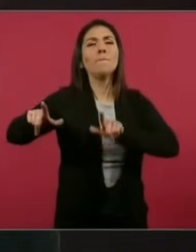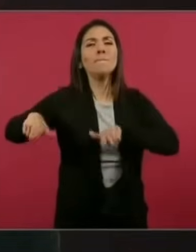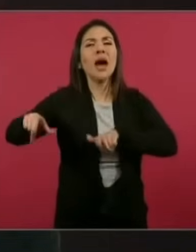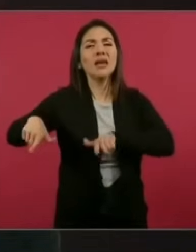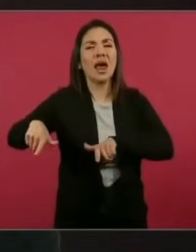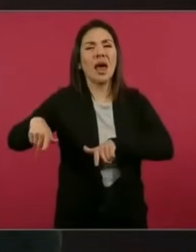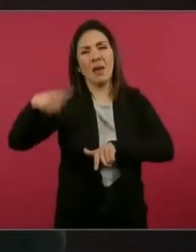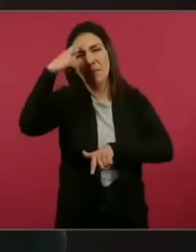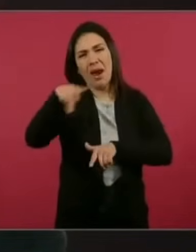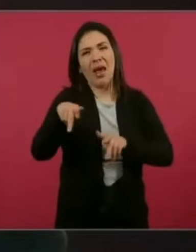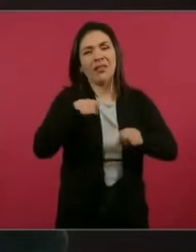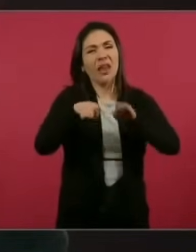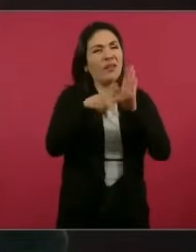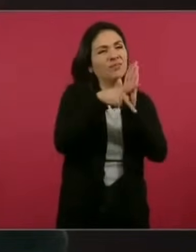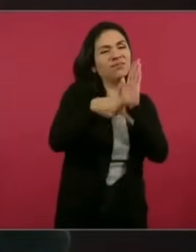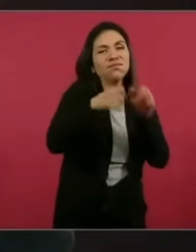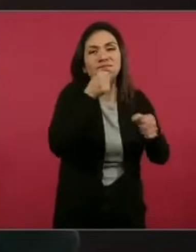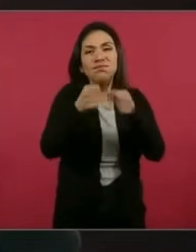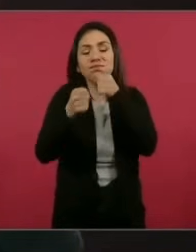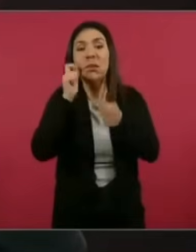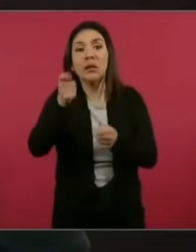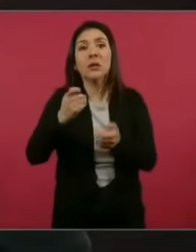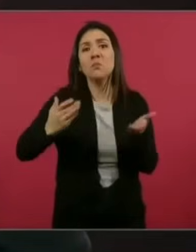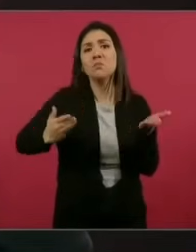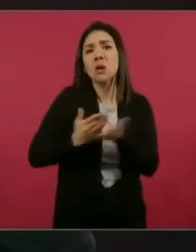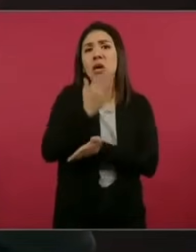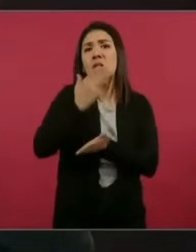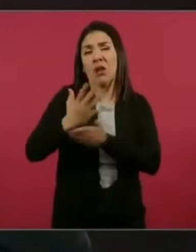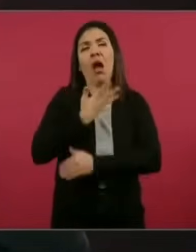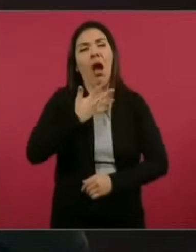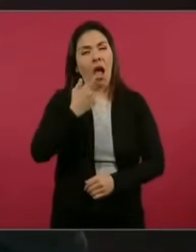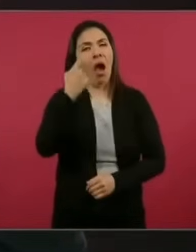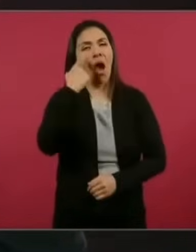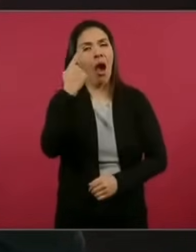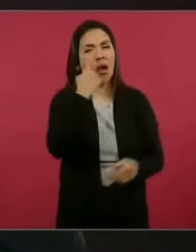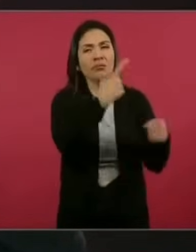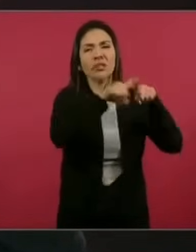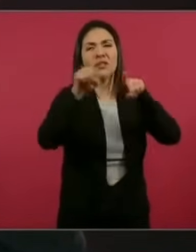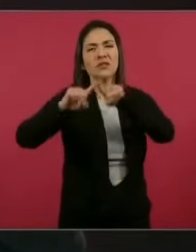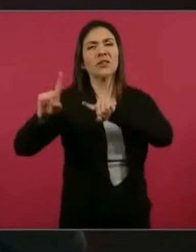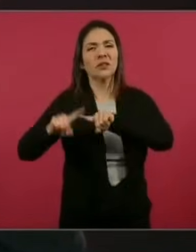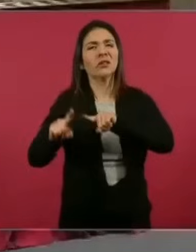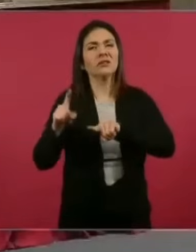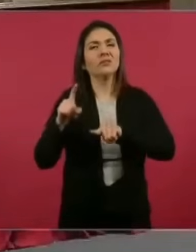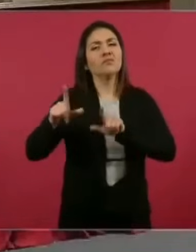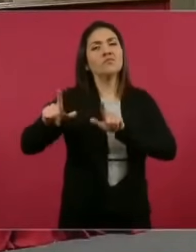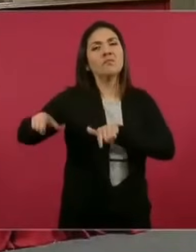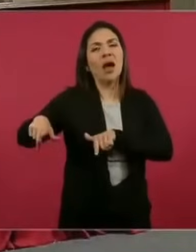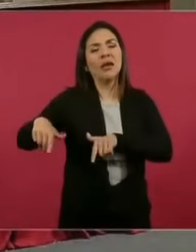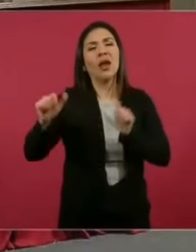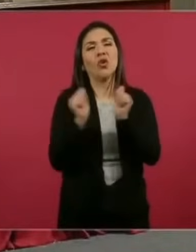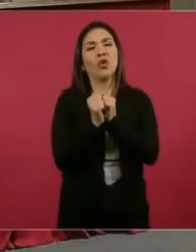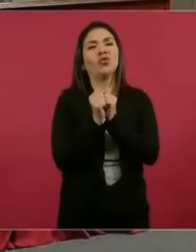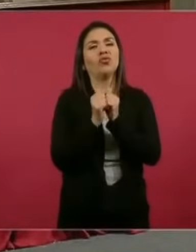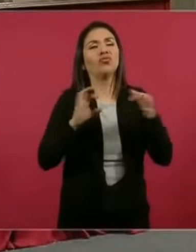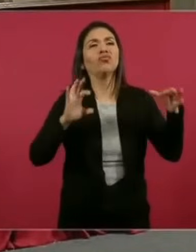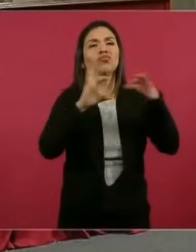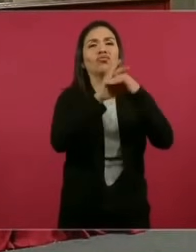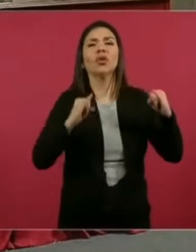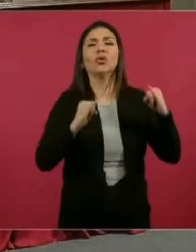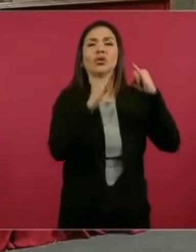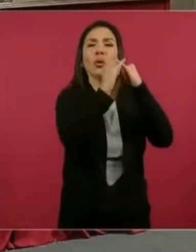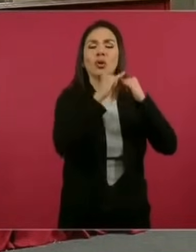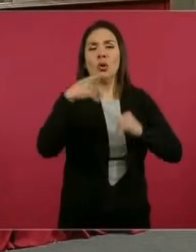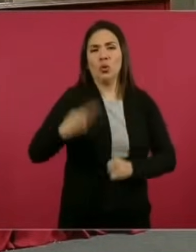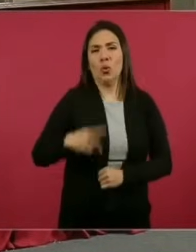de prensa de Presidencia, que son ataques que sufren la mayor parte de los aplicativos que tienen las dependencias bajo el dominio